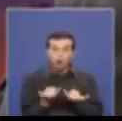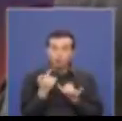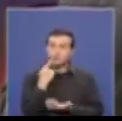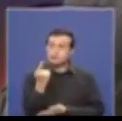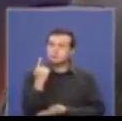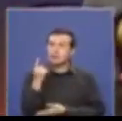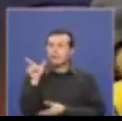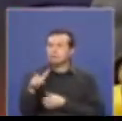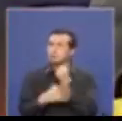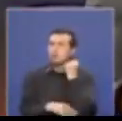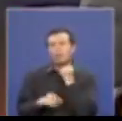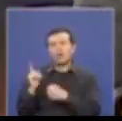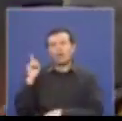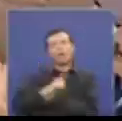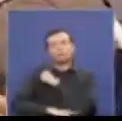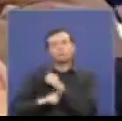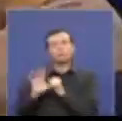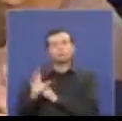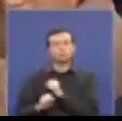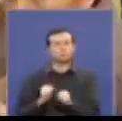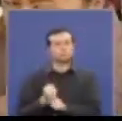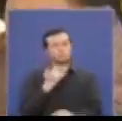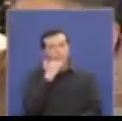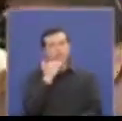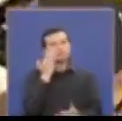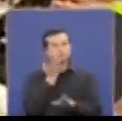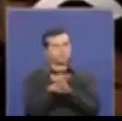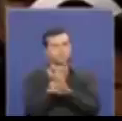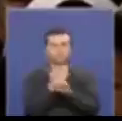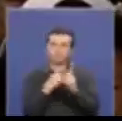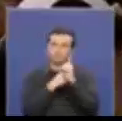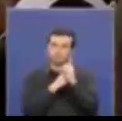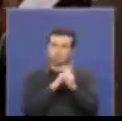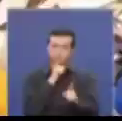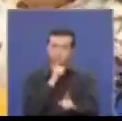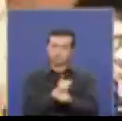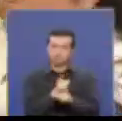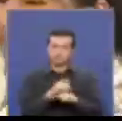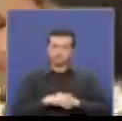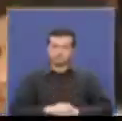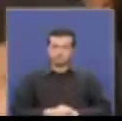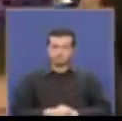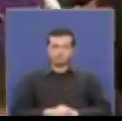criminalizando la pobreza, compañero. De acuerdo, presidente. Vamos a plantear la reforma inmediatamente.